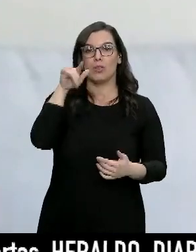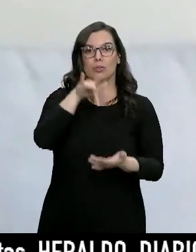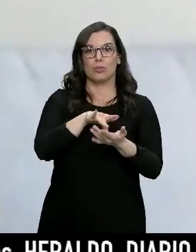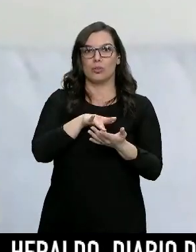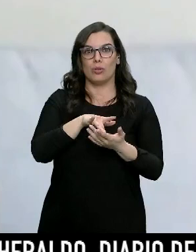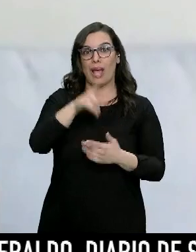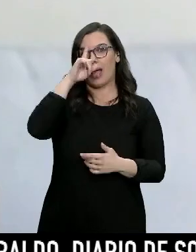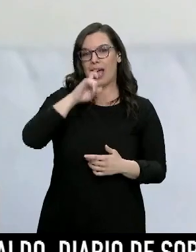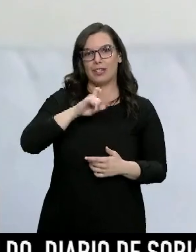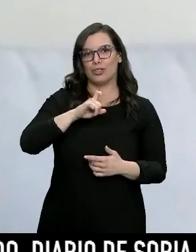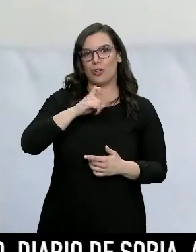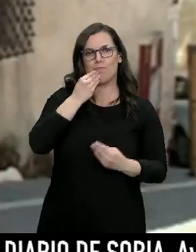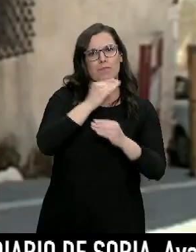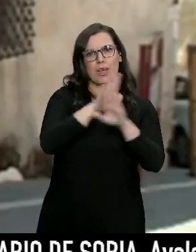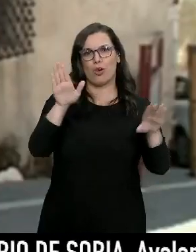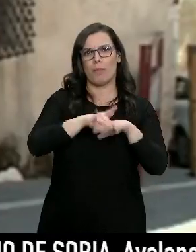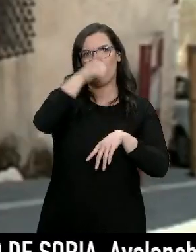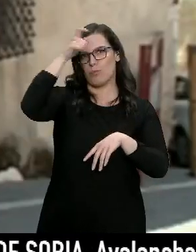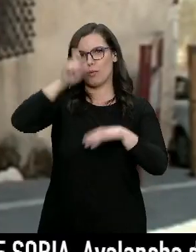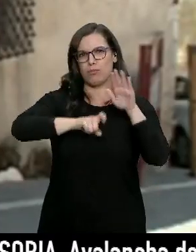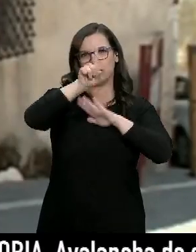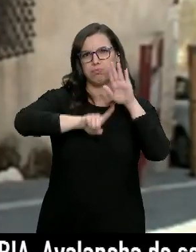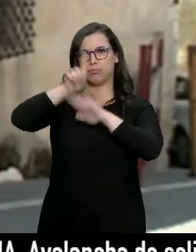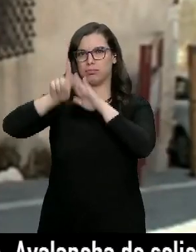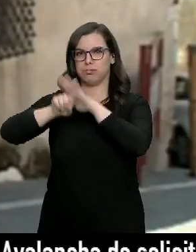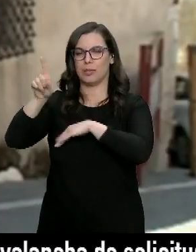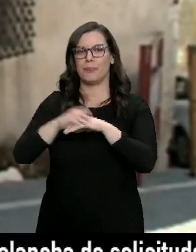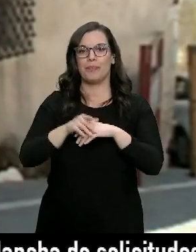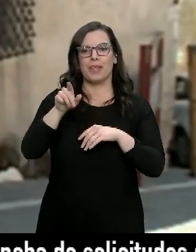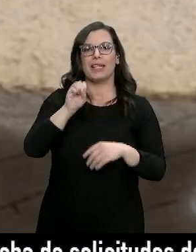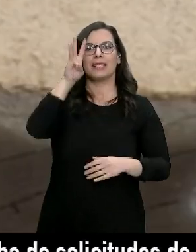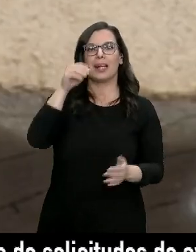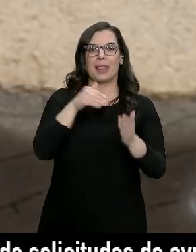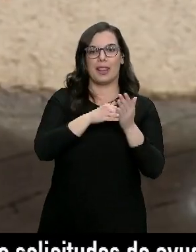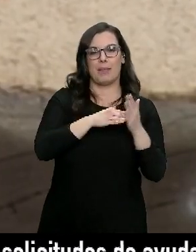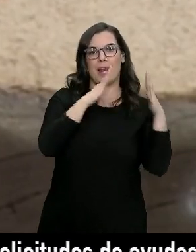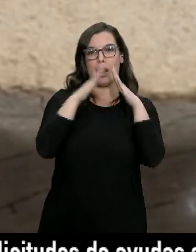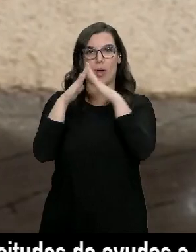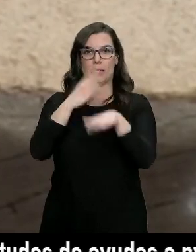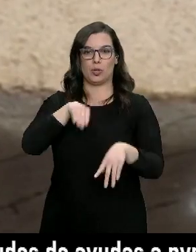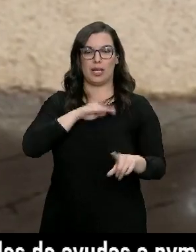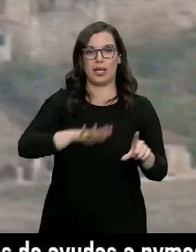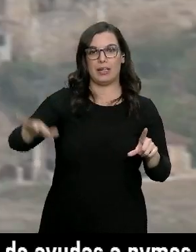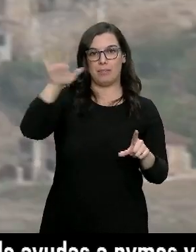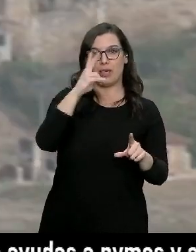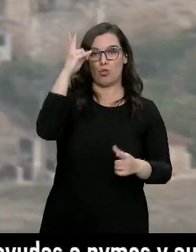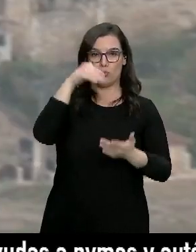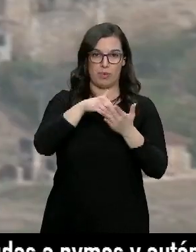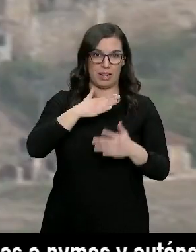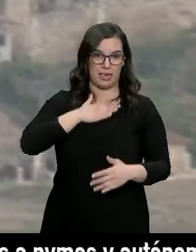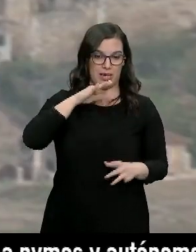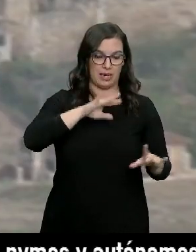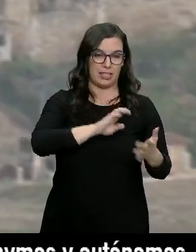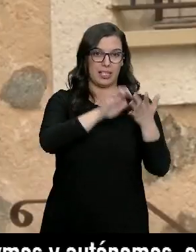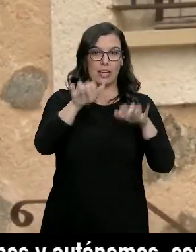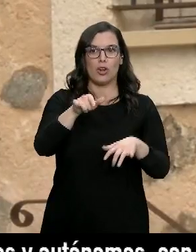año estrella, por así decirlo, del turismo rural. El portal Club Rural, que aglutina 13.000 alojamientos en España, 2.000 de ellos en Castilla y León,